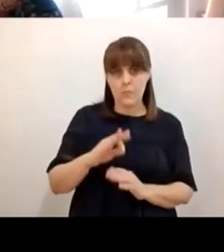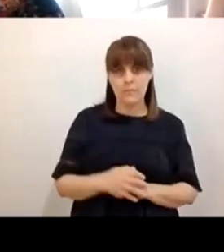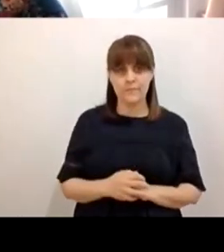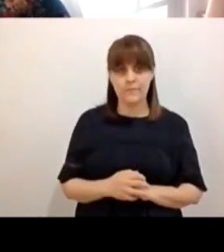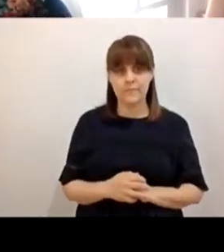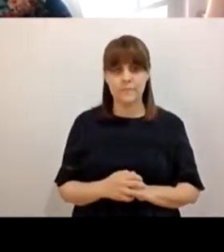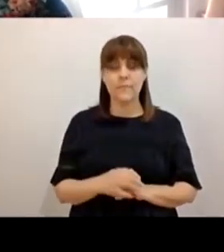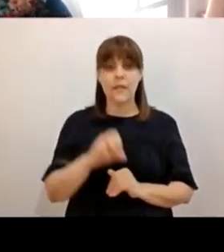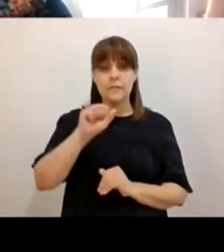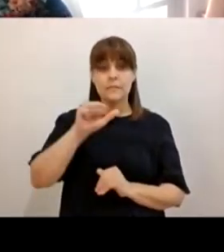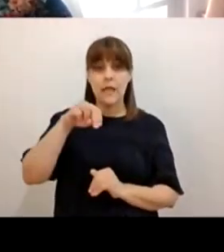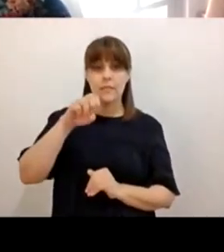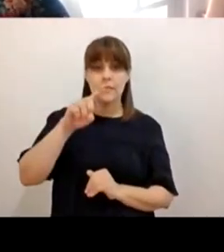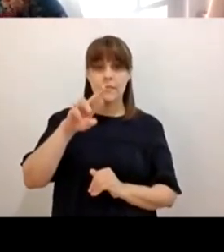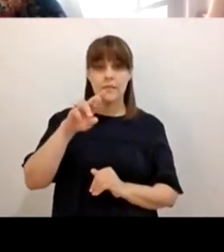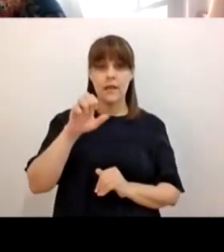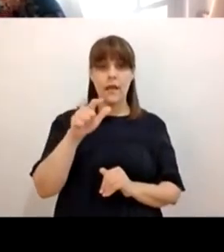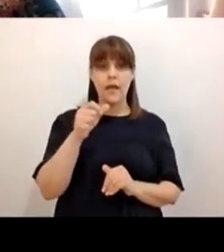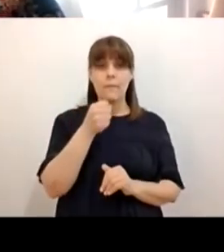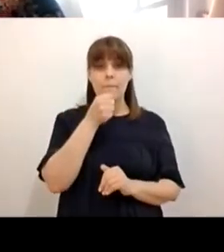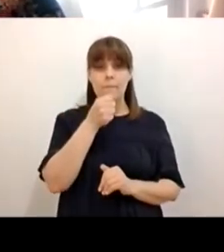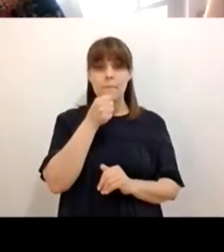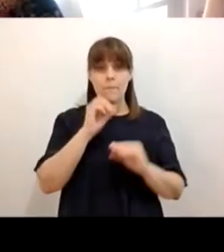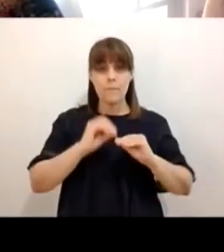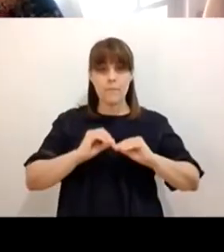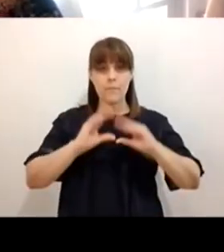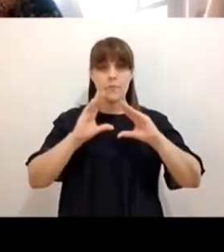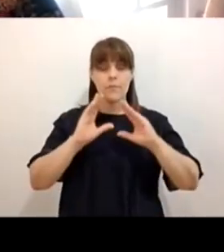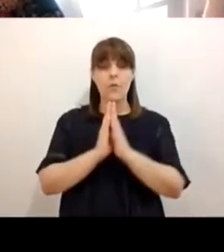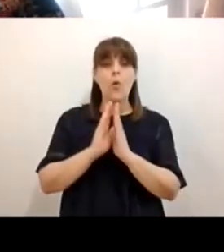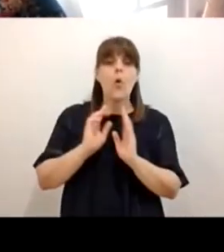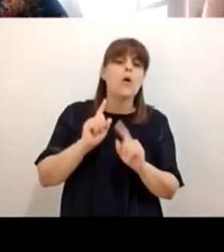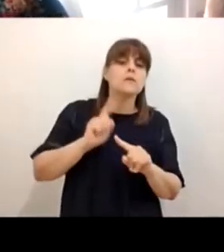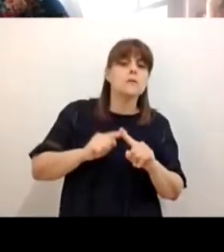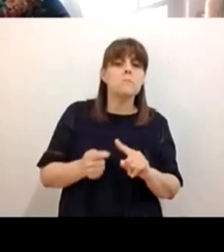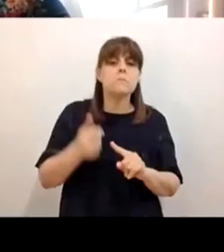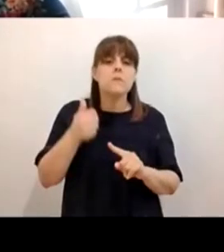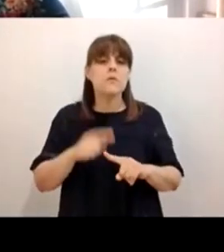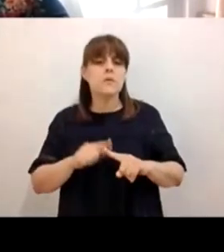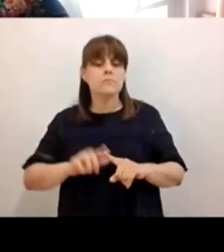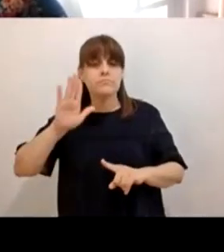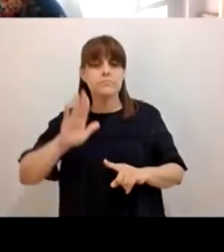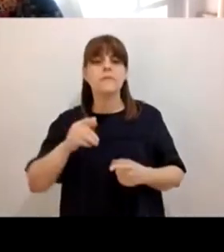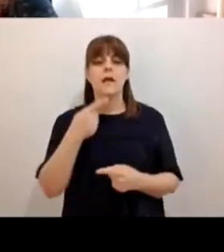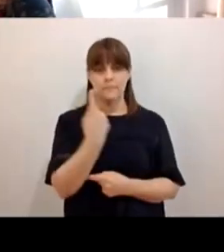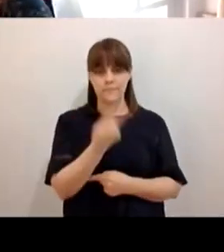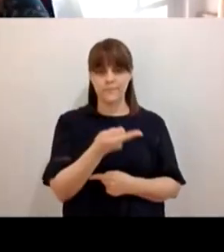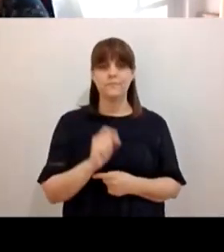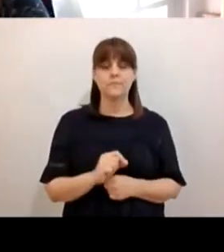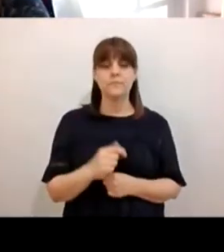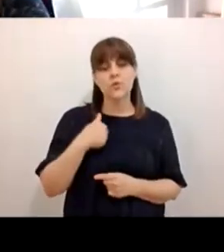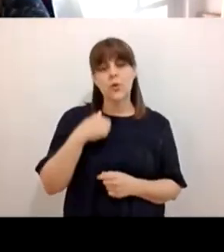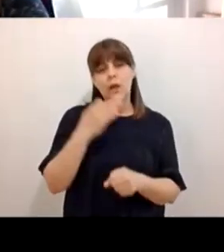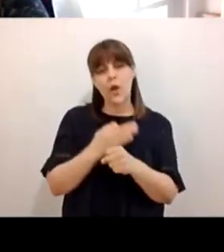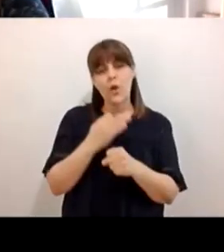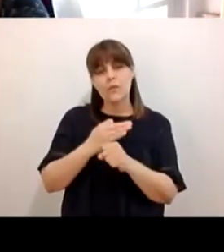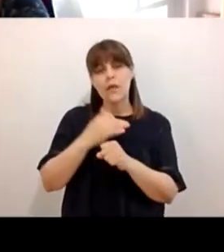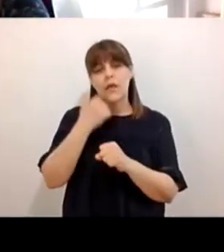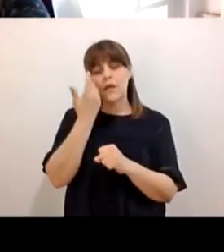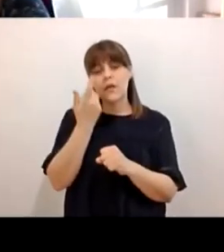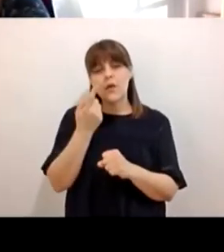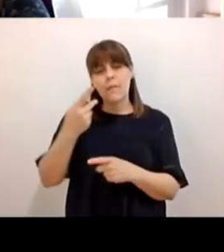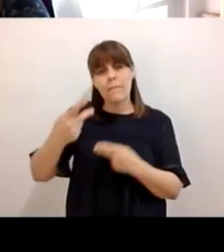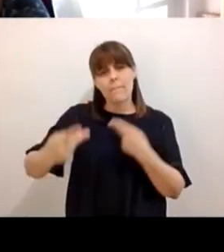Sandra tú tienes el micrófono cerrado ¿quién quiere hablar primero? Yo quisiera tocar ahorita con esta primera